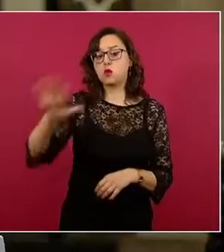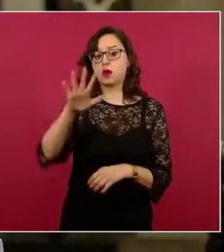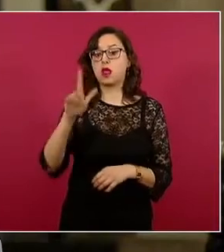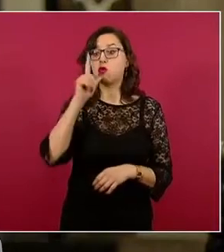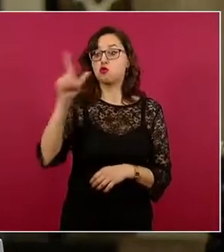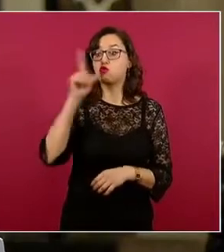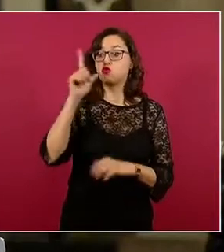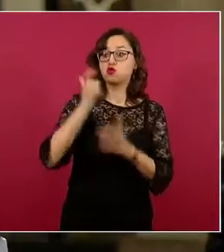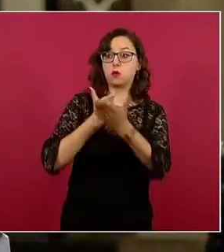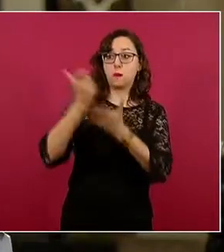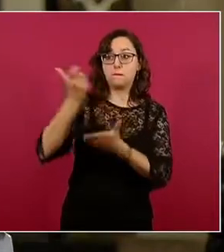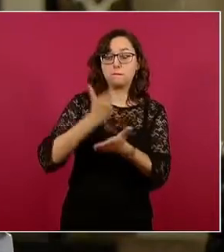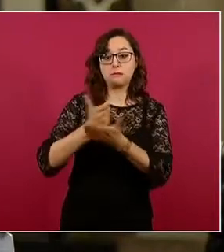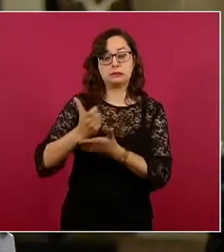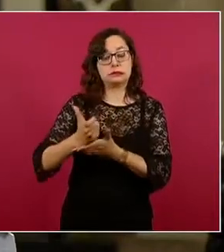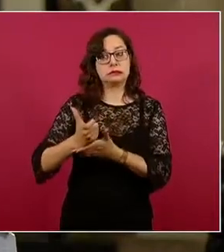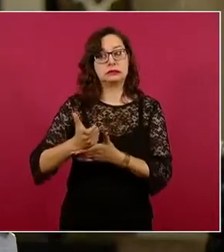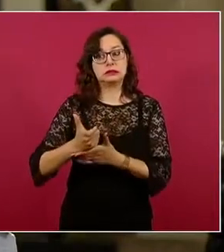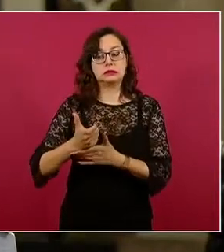Preguntarle si se va